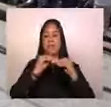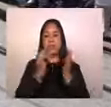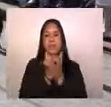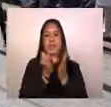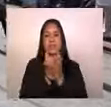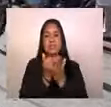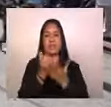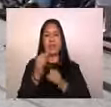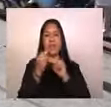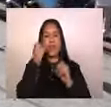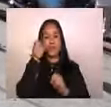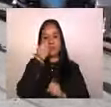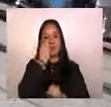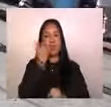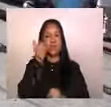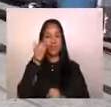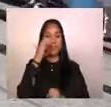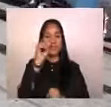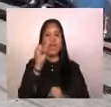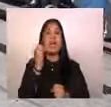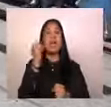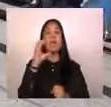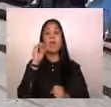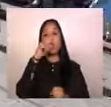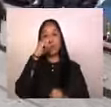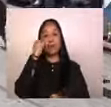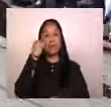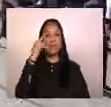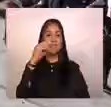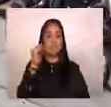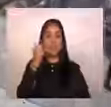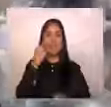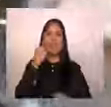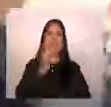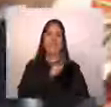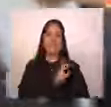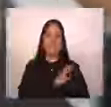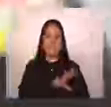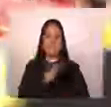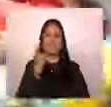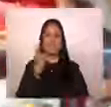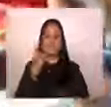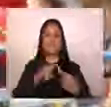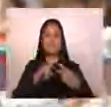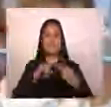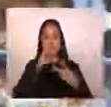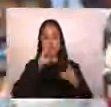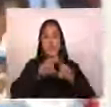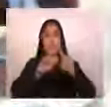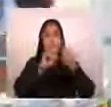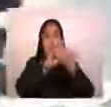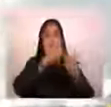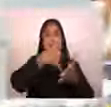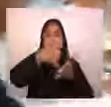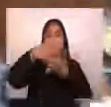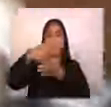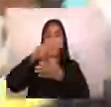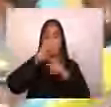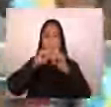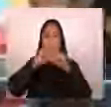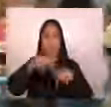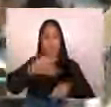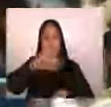Instituto de Física Cuántica de Chile y la Universidad de Valparaíso, además de diversos reconocimientos